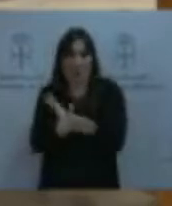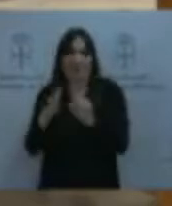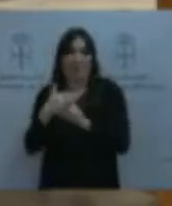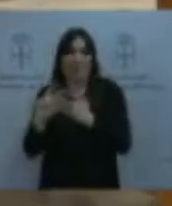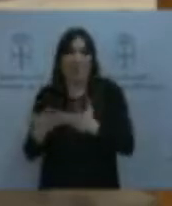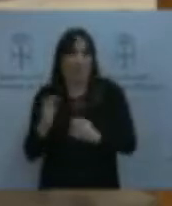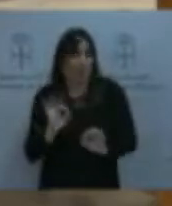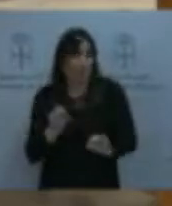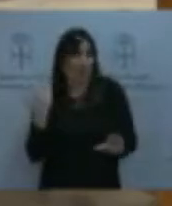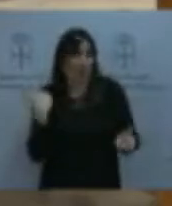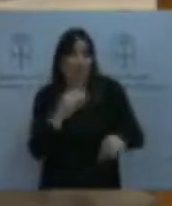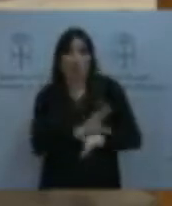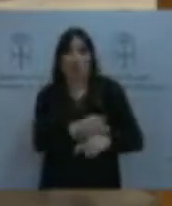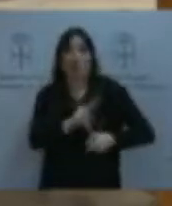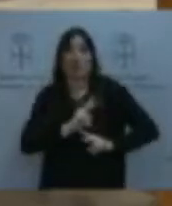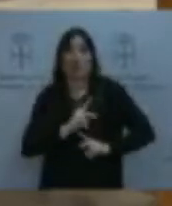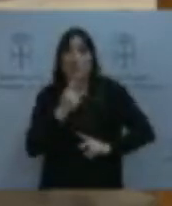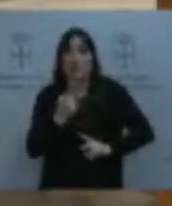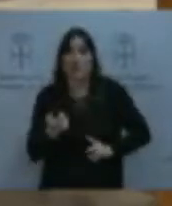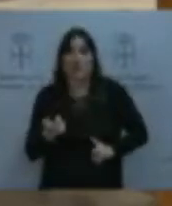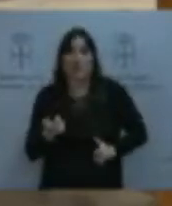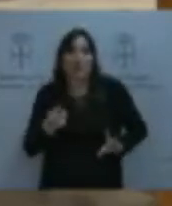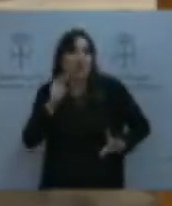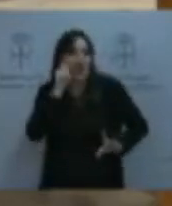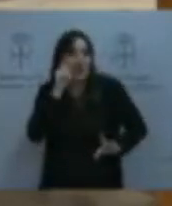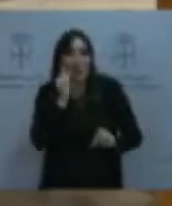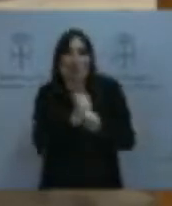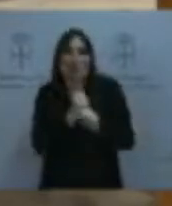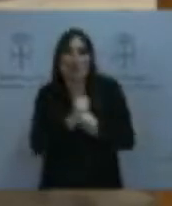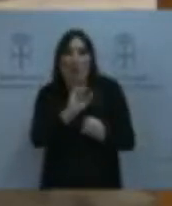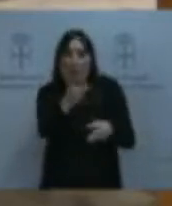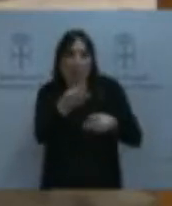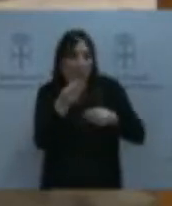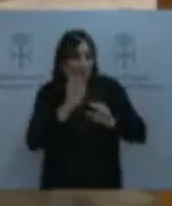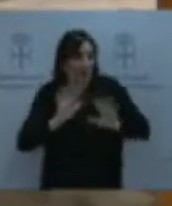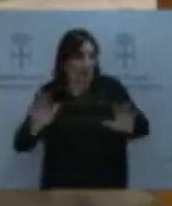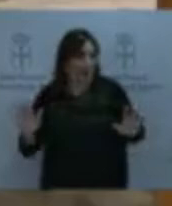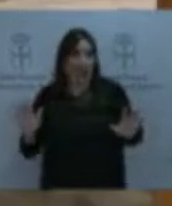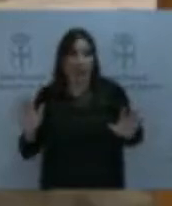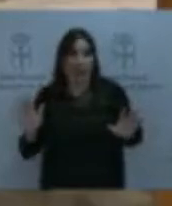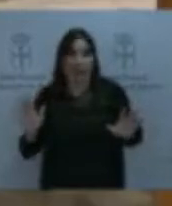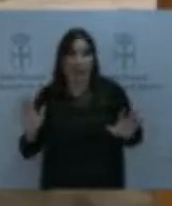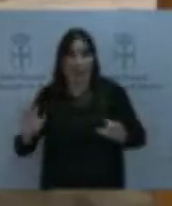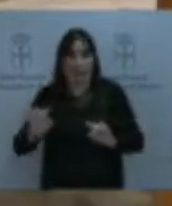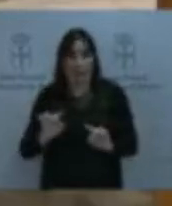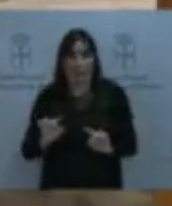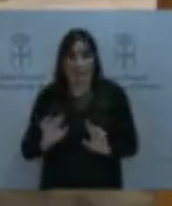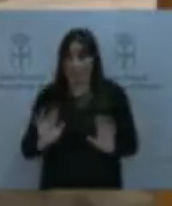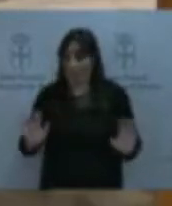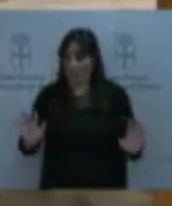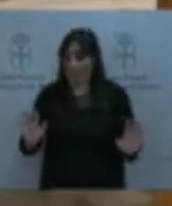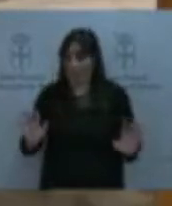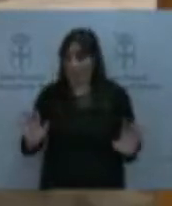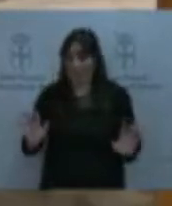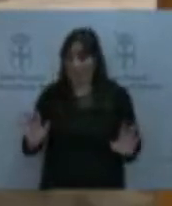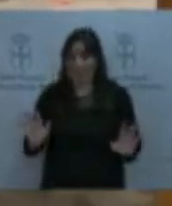les ha llegado a la Inspección de Trabajo, no les ha llegado la comunicación de la Inspección de Trabajo al director general, de cómo hay que decirlo,